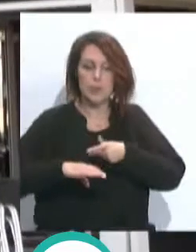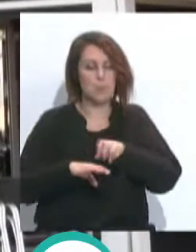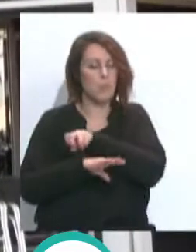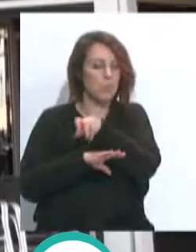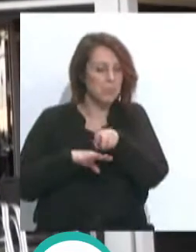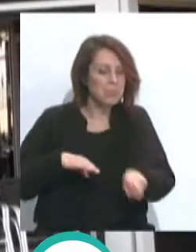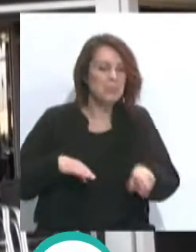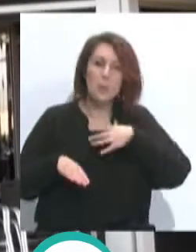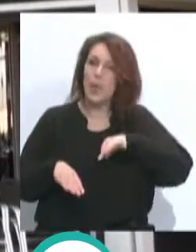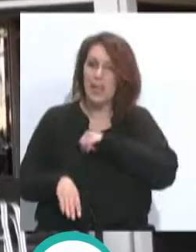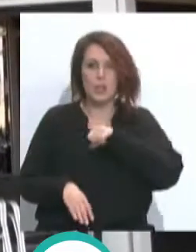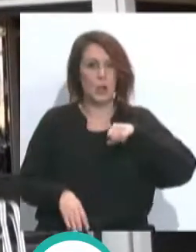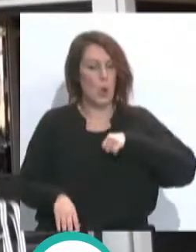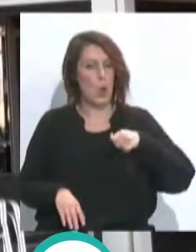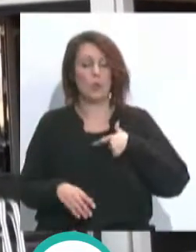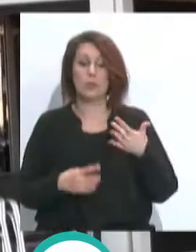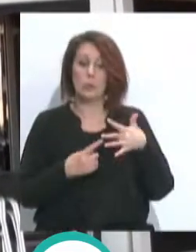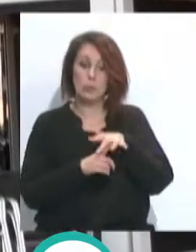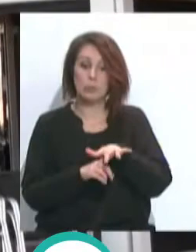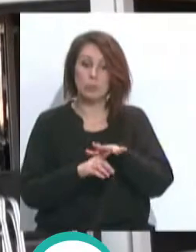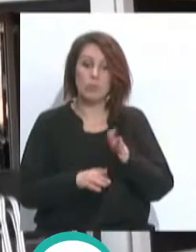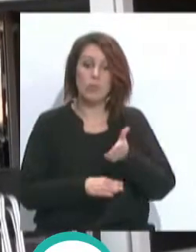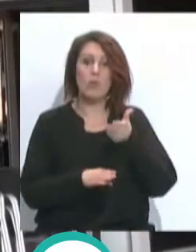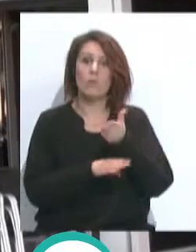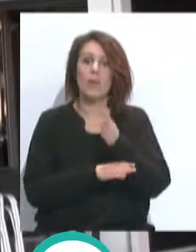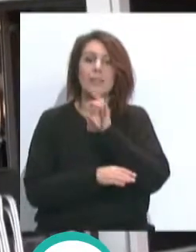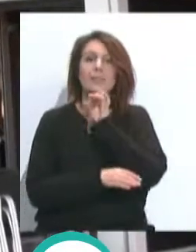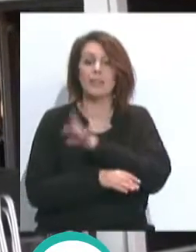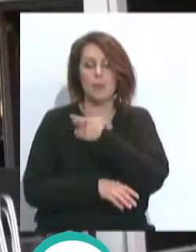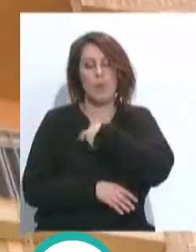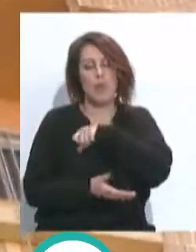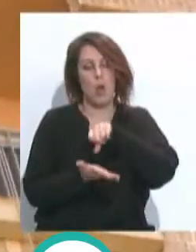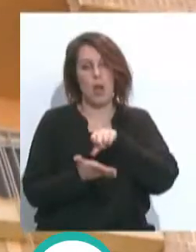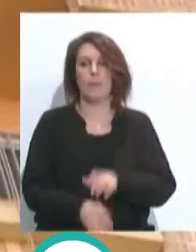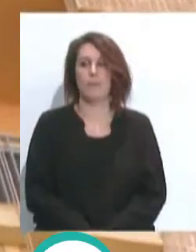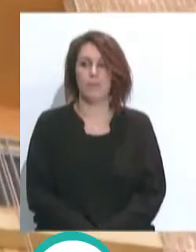medios. Al lugar de los hechos también se han trasladado efectivos de la policía local.